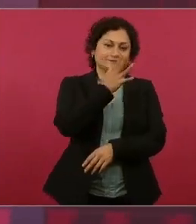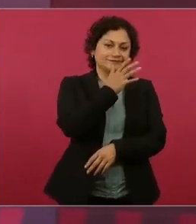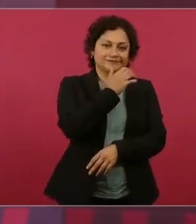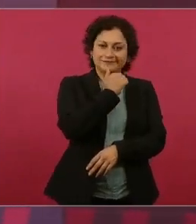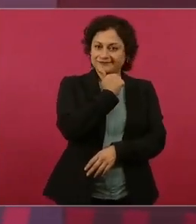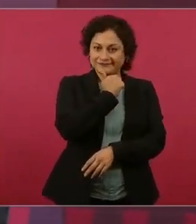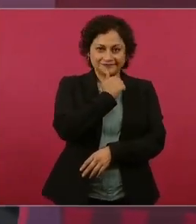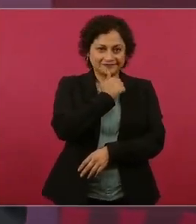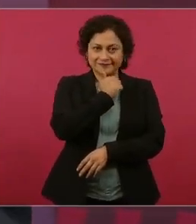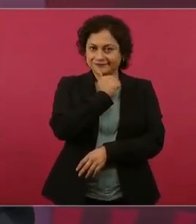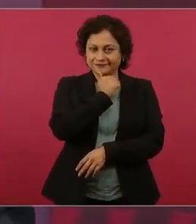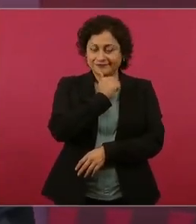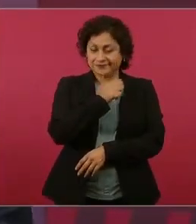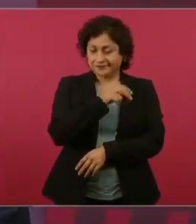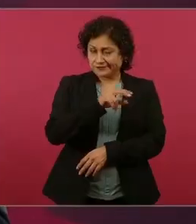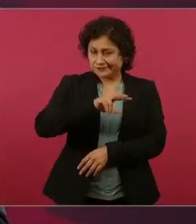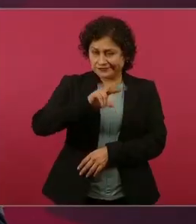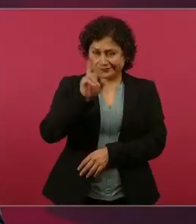difícil